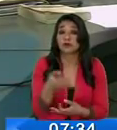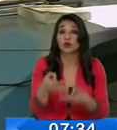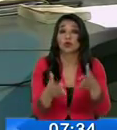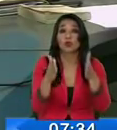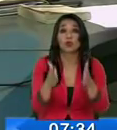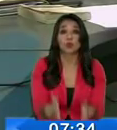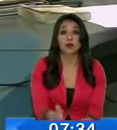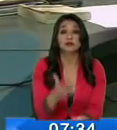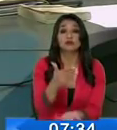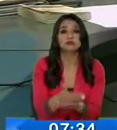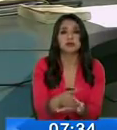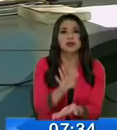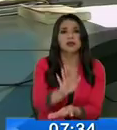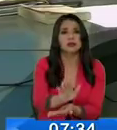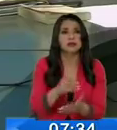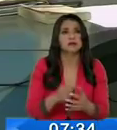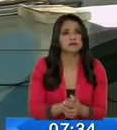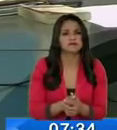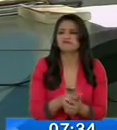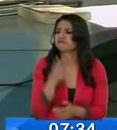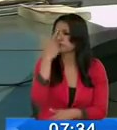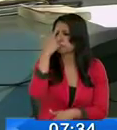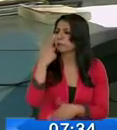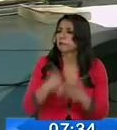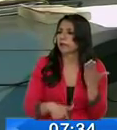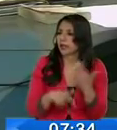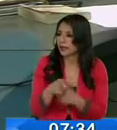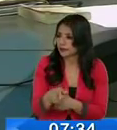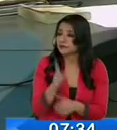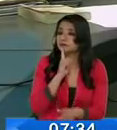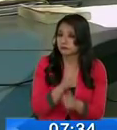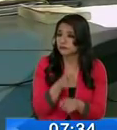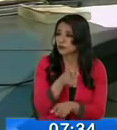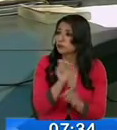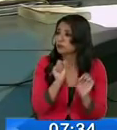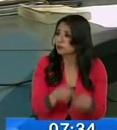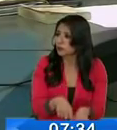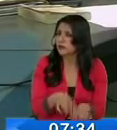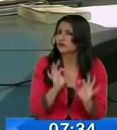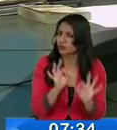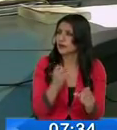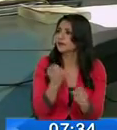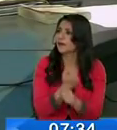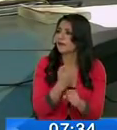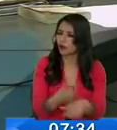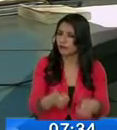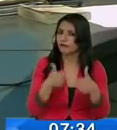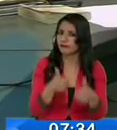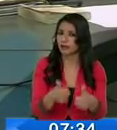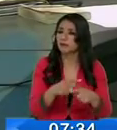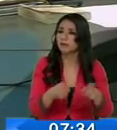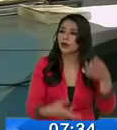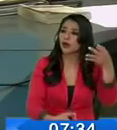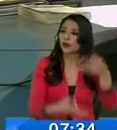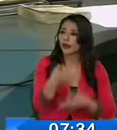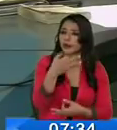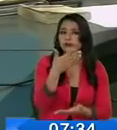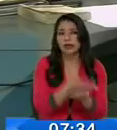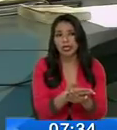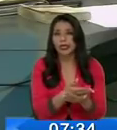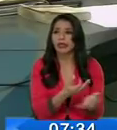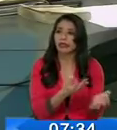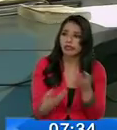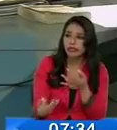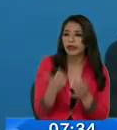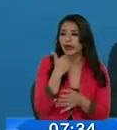Daniela Camacho. ¿Qué piensa usted? Partamos de este hecho, porque ustedes pueden hacer los mejores trabajos y choca contra la justicia lenta y que no funciona.